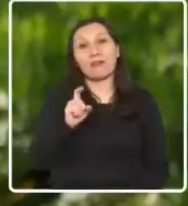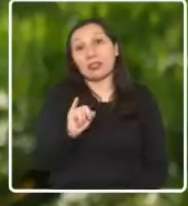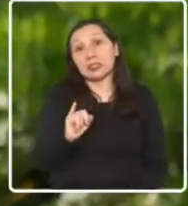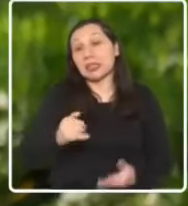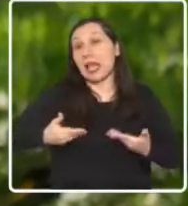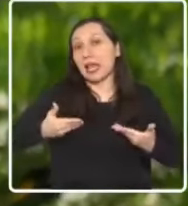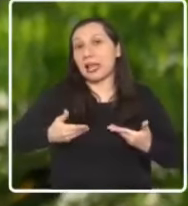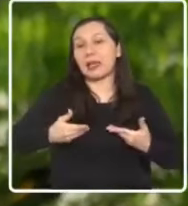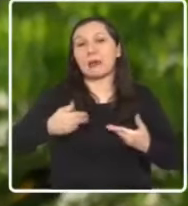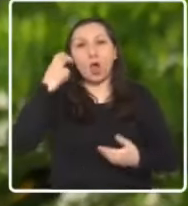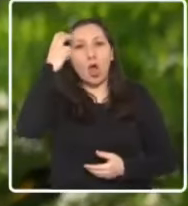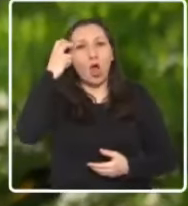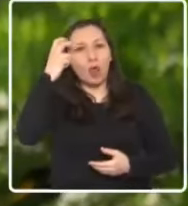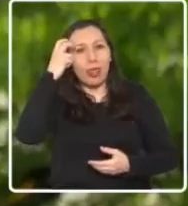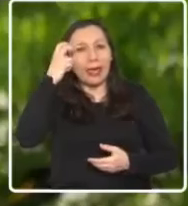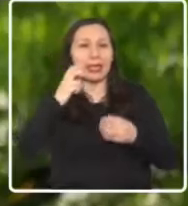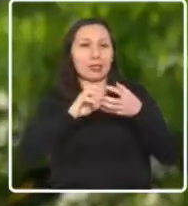la energía, para un corderito al palo.